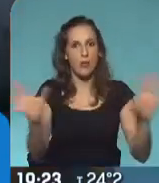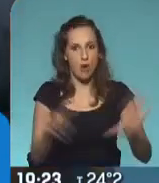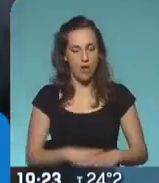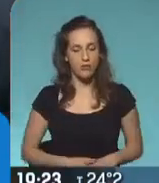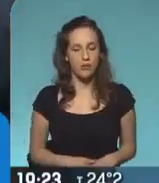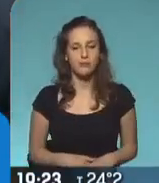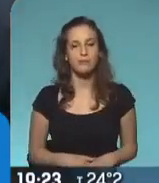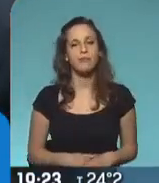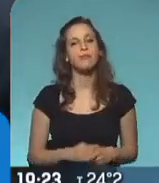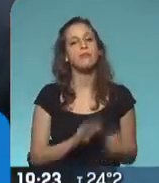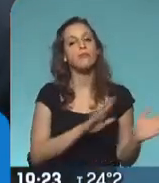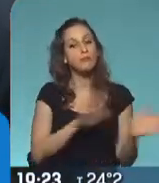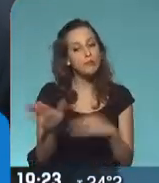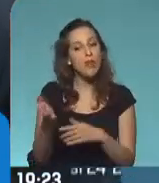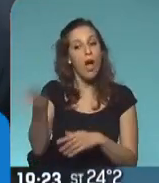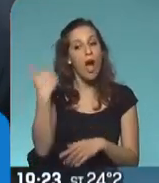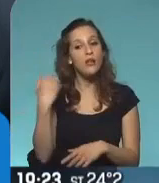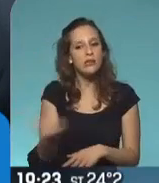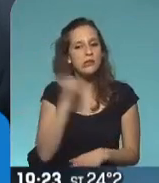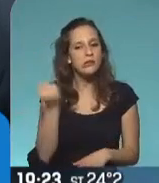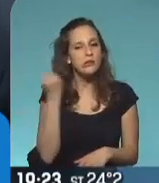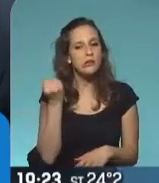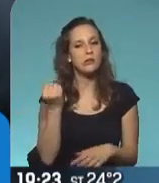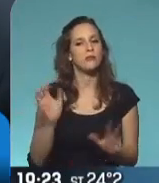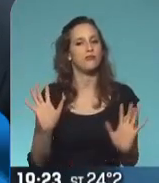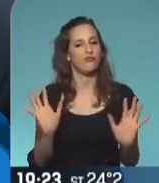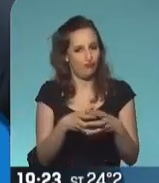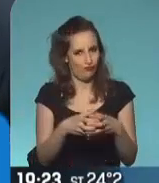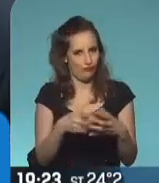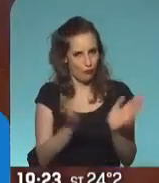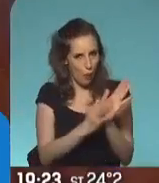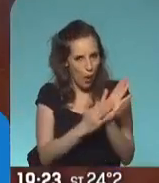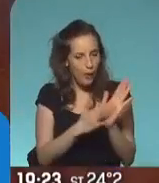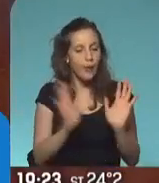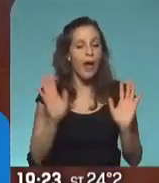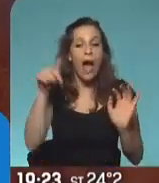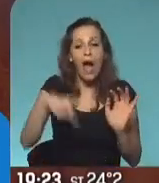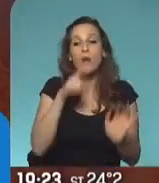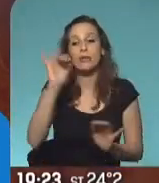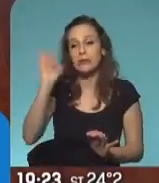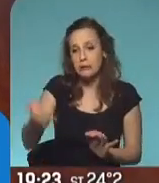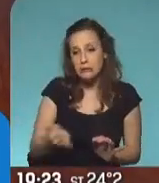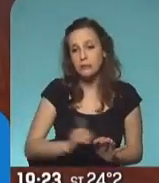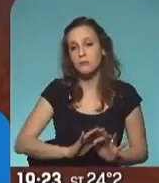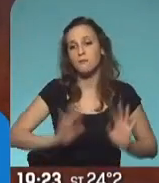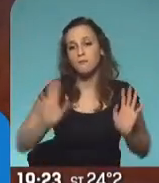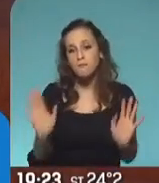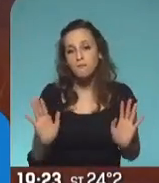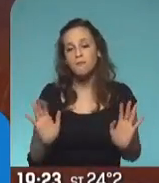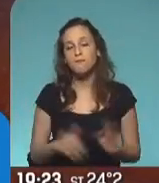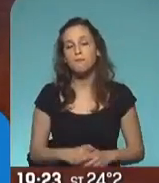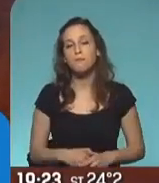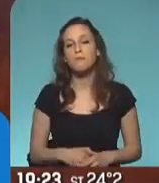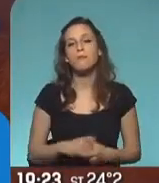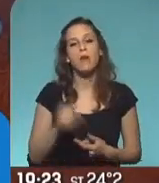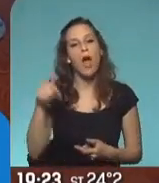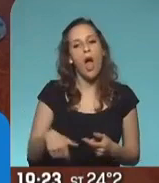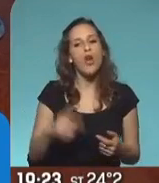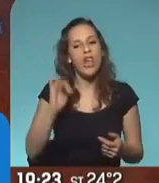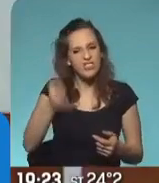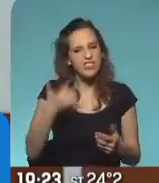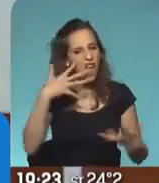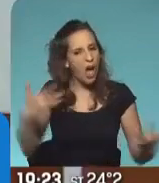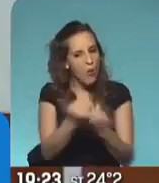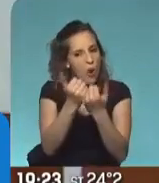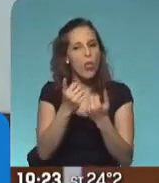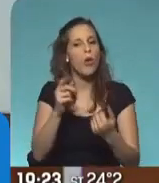hubo un intento de coalición que no se concretó, ahora pareciera que sí, está todo confirmado, hay un reparto de ministerios. ¿Cómo pudieron llegar ahora sí a ese acuerdo?